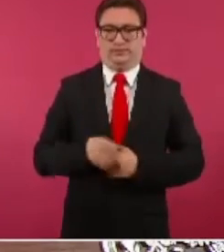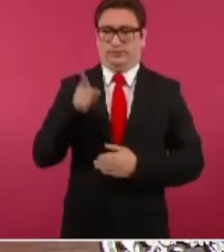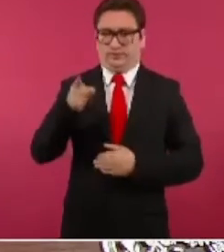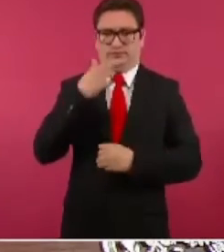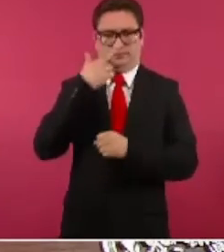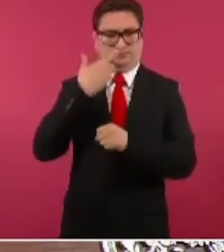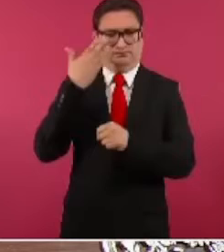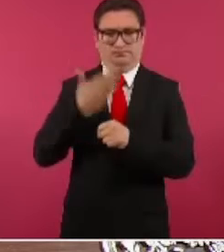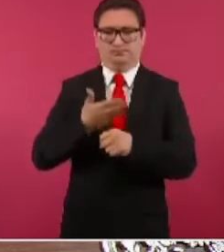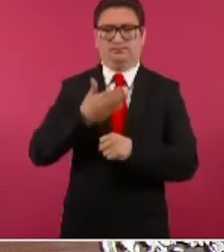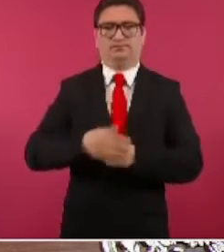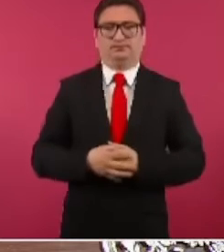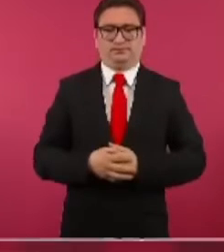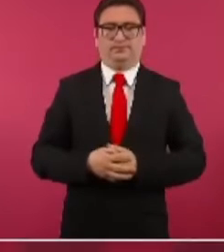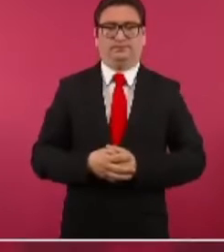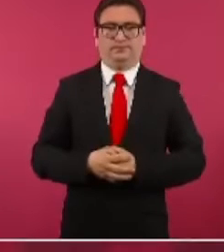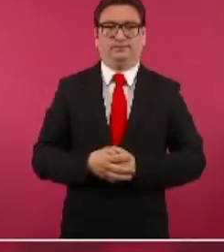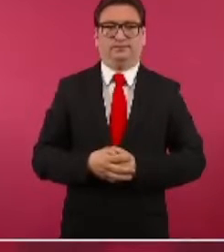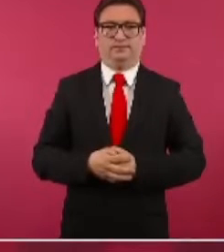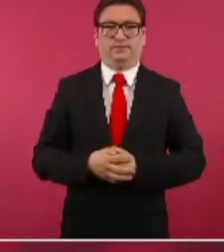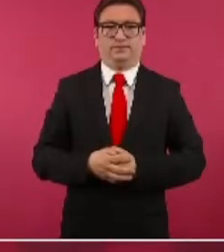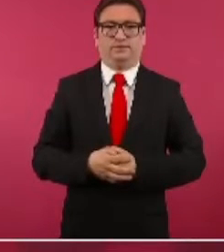responsable,